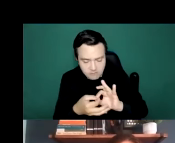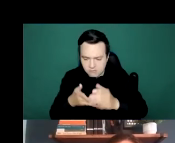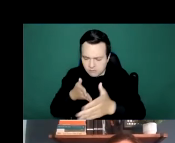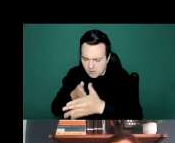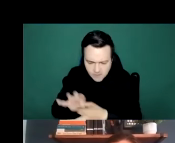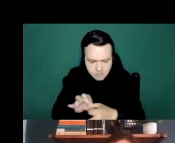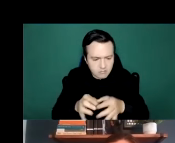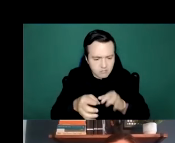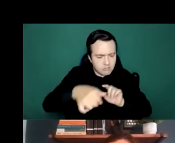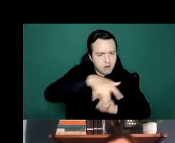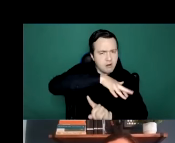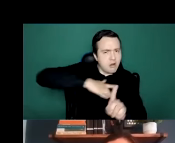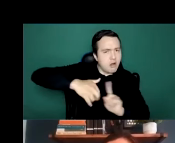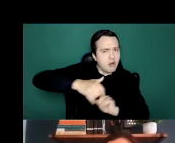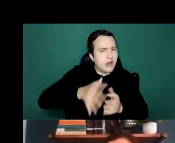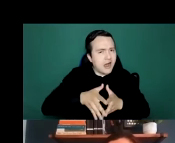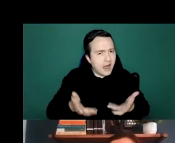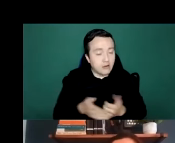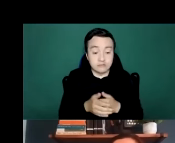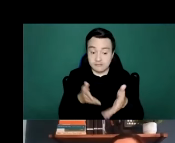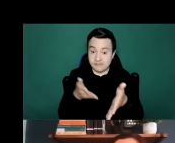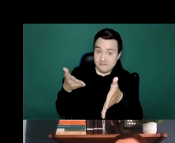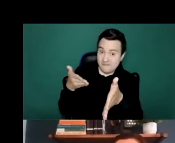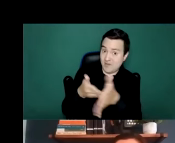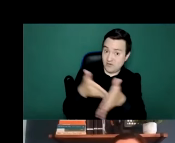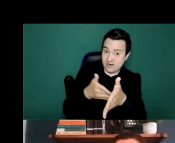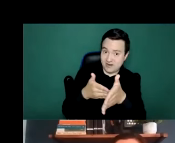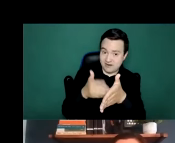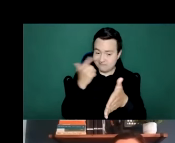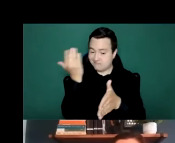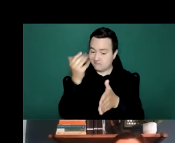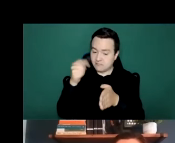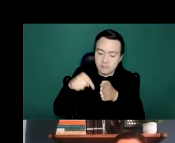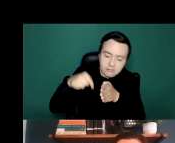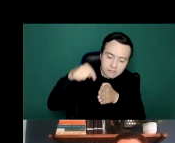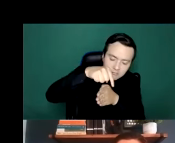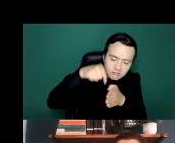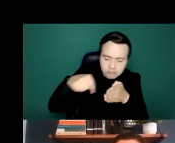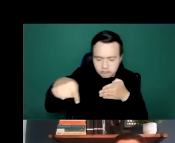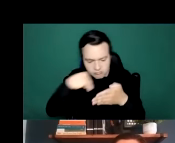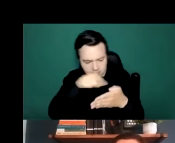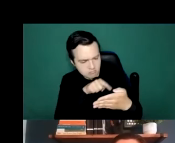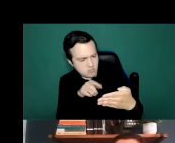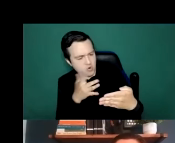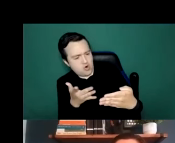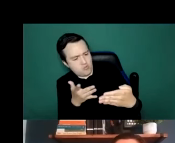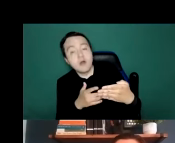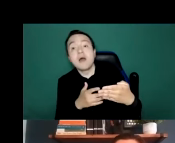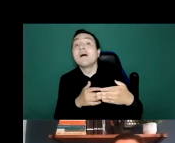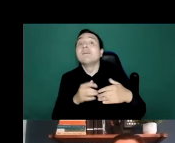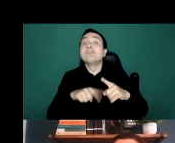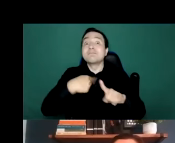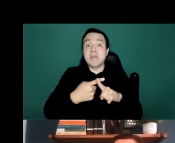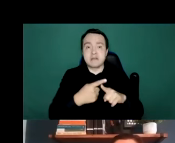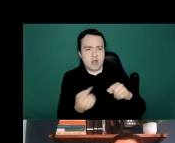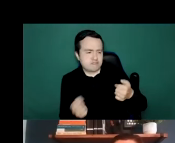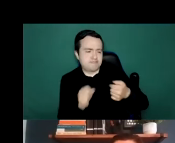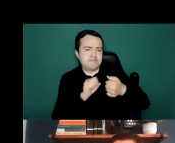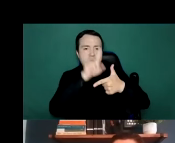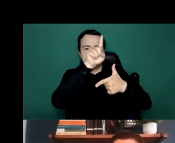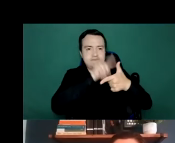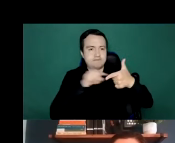El análisis de barreras de acceso también incluye el monitoreo de indicadores trazadores que nos permiten dar una idea de cuál